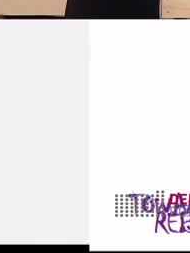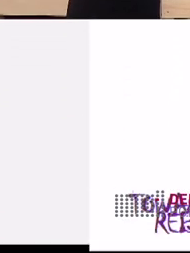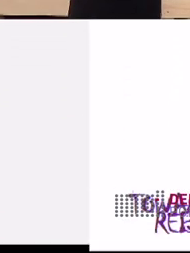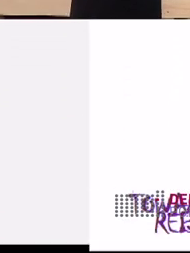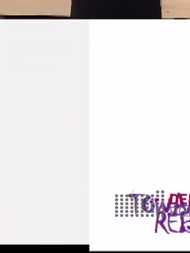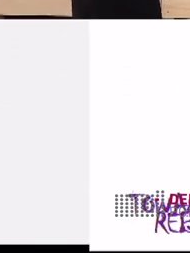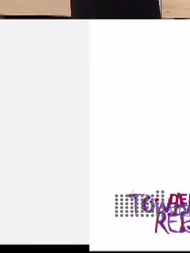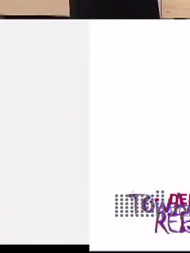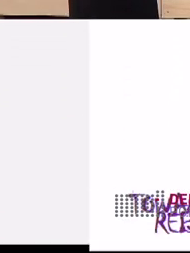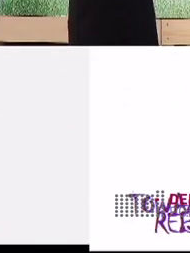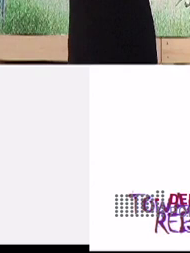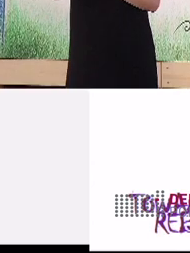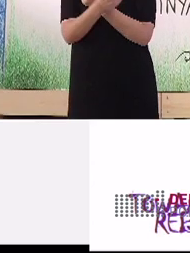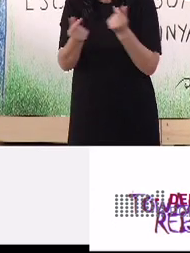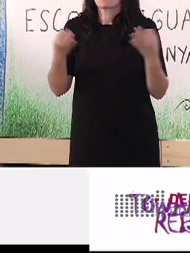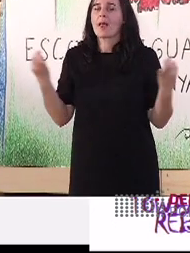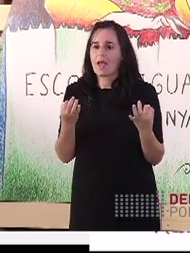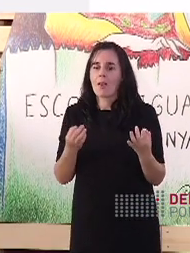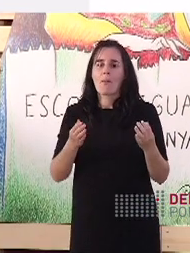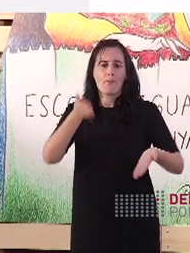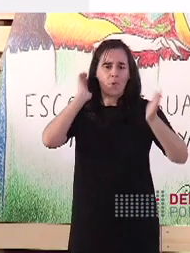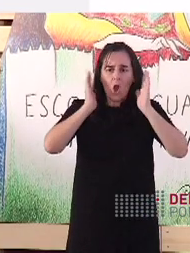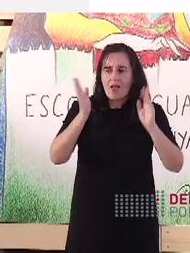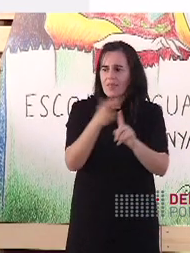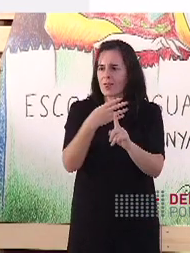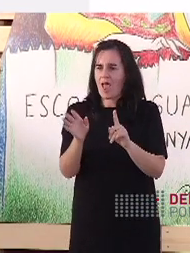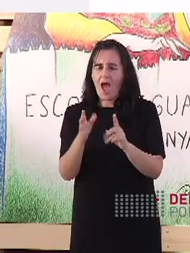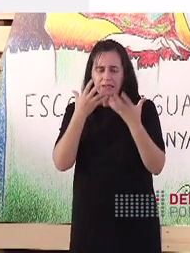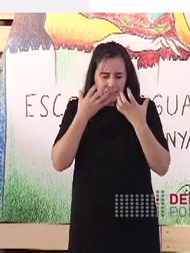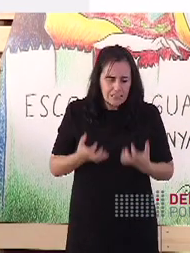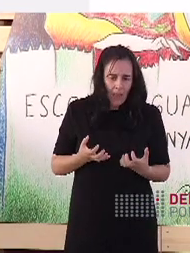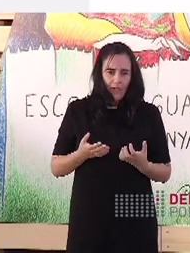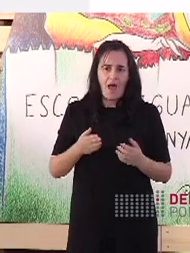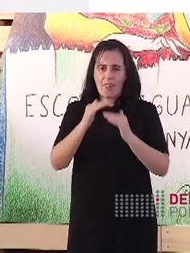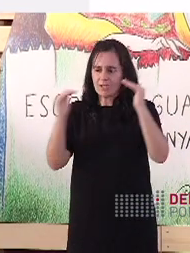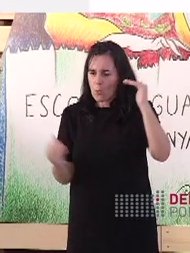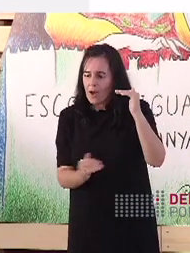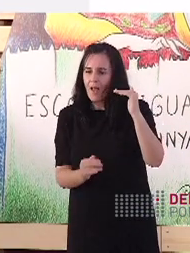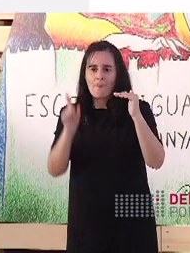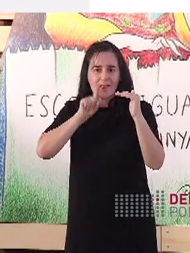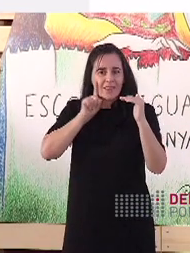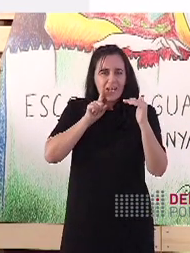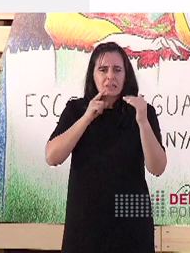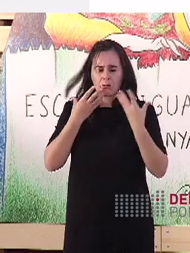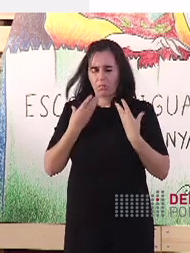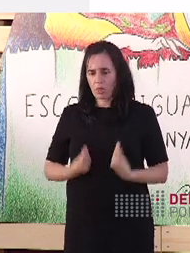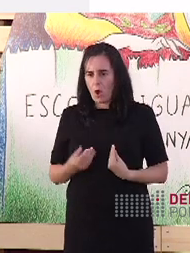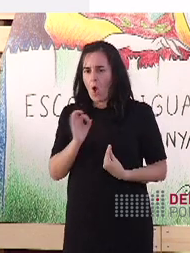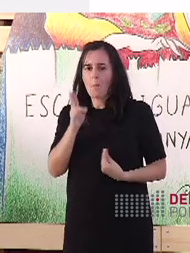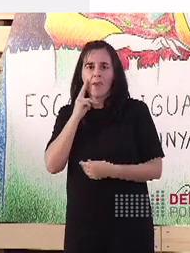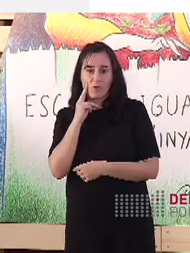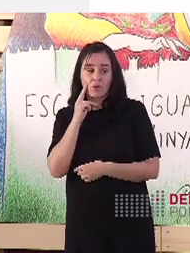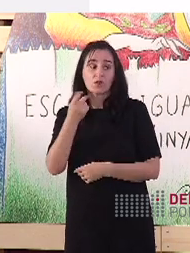de violencia, un montón de tristeza, desigualdad, mentiras, decepción y miedo. Y nosotras siempre recordamos que la ley